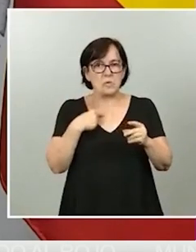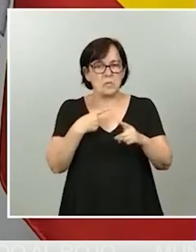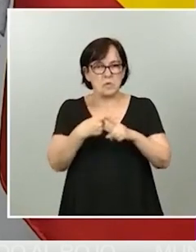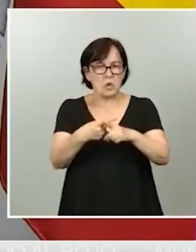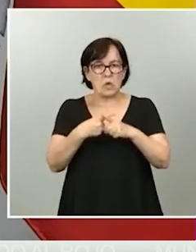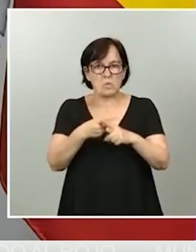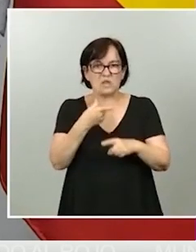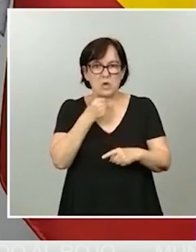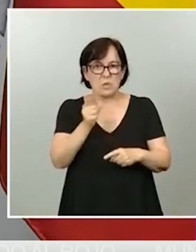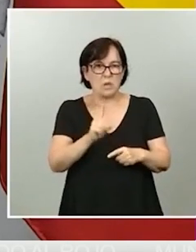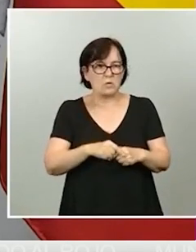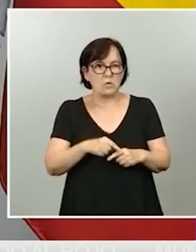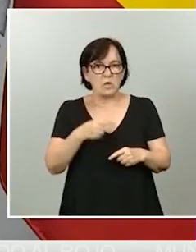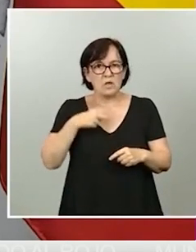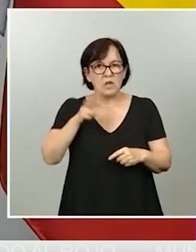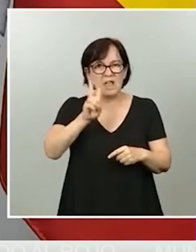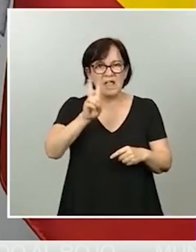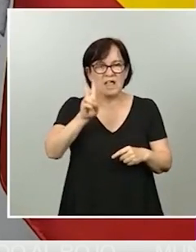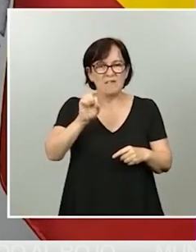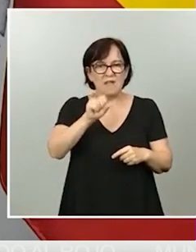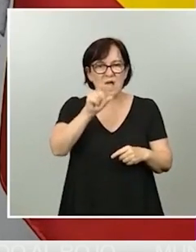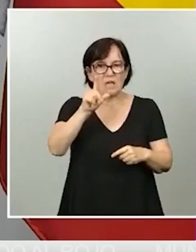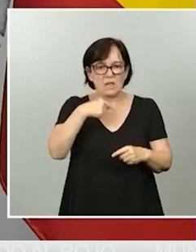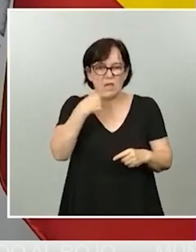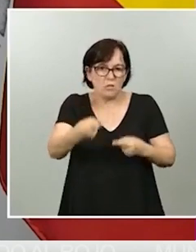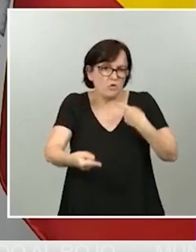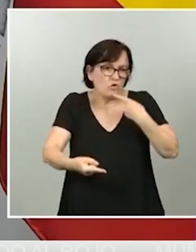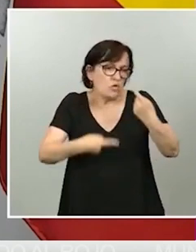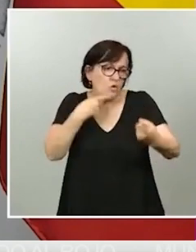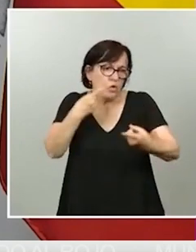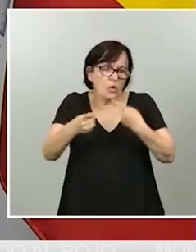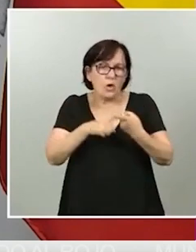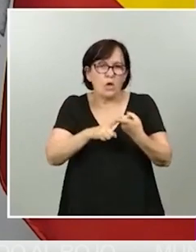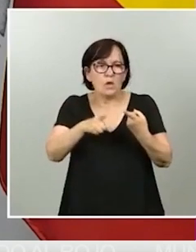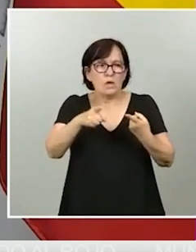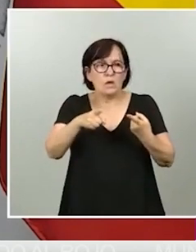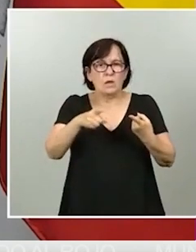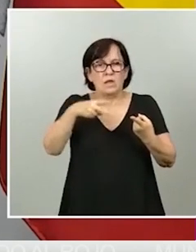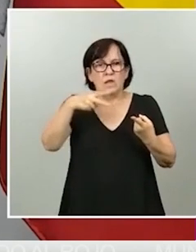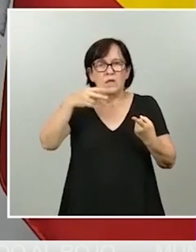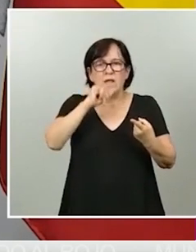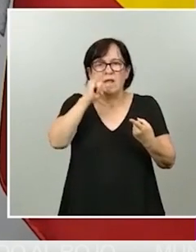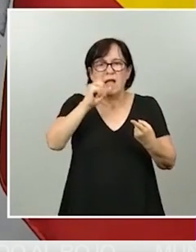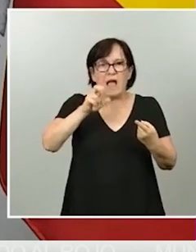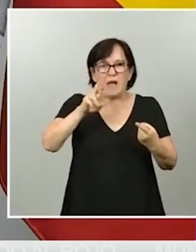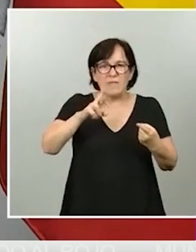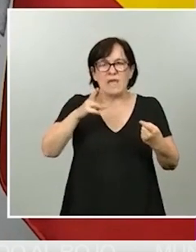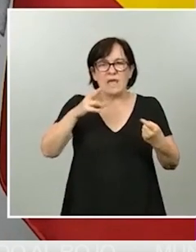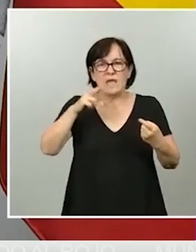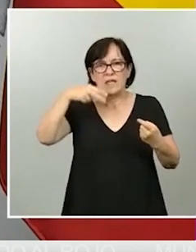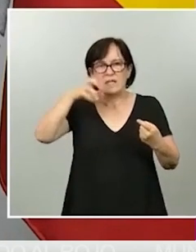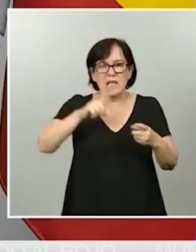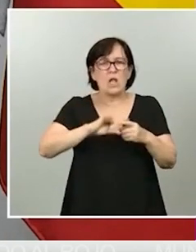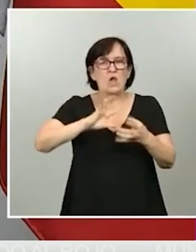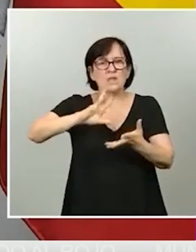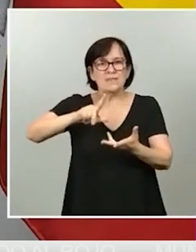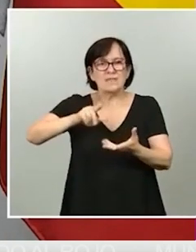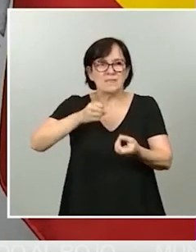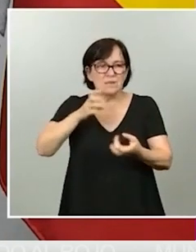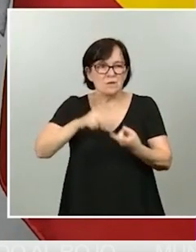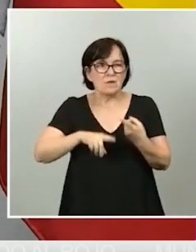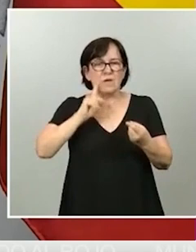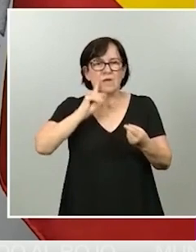viéndole a un tal Antonio Maestre o esta tarde le viendo a Ignacio Escolar, parecen